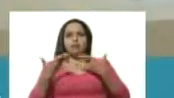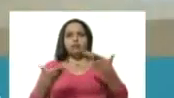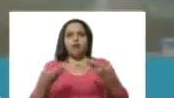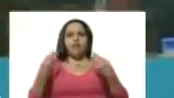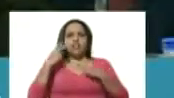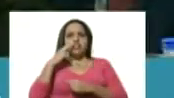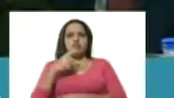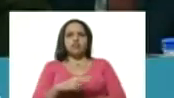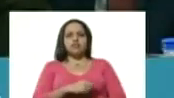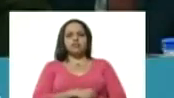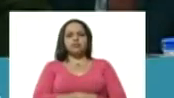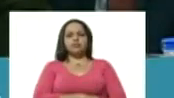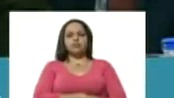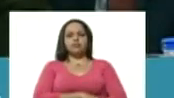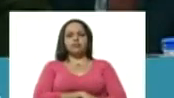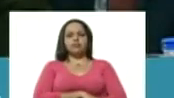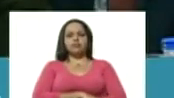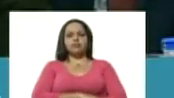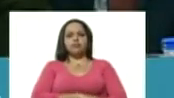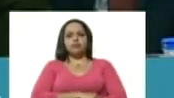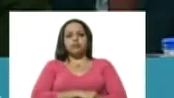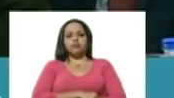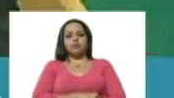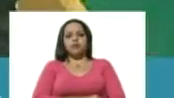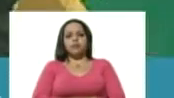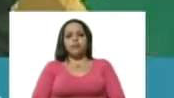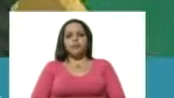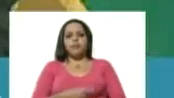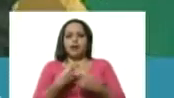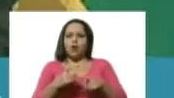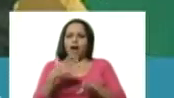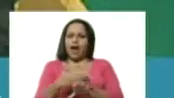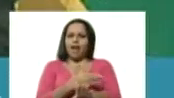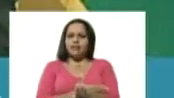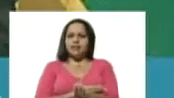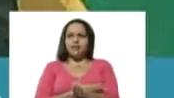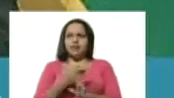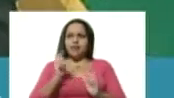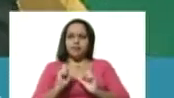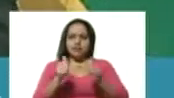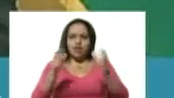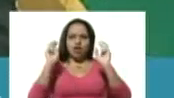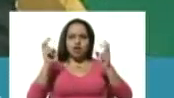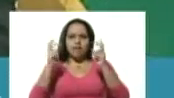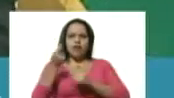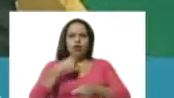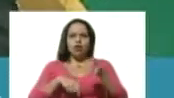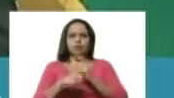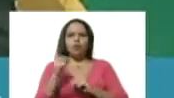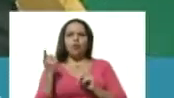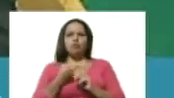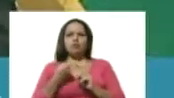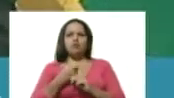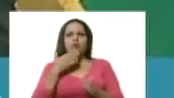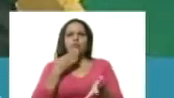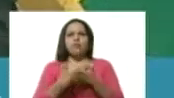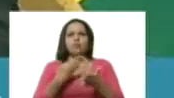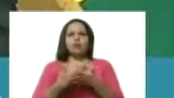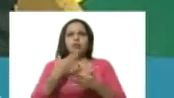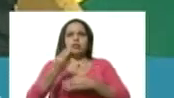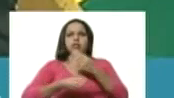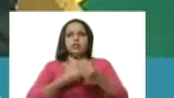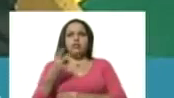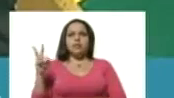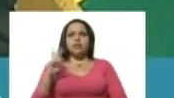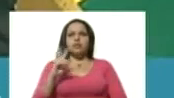Sin embargo, antes de entrar en los temas estrictamente económicos, una de las propuestas que ha hecho Venezuela